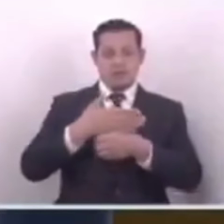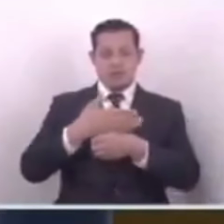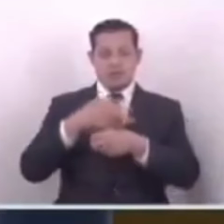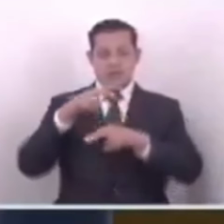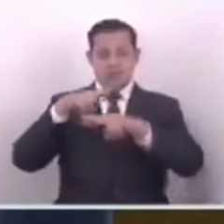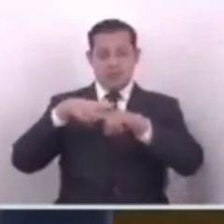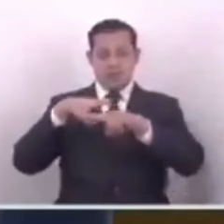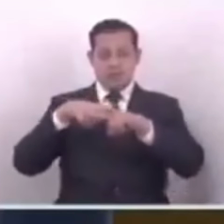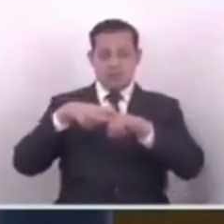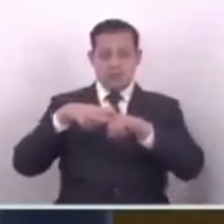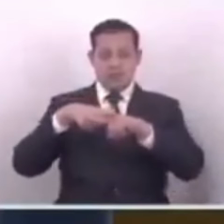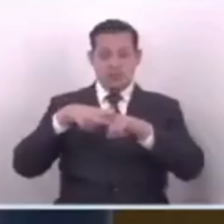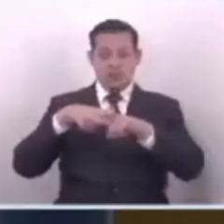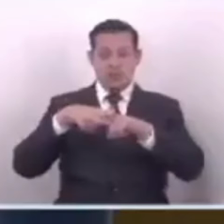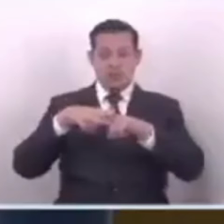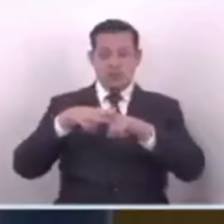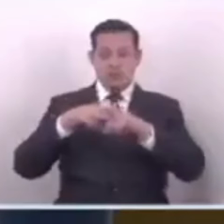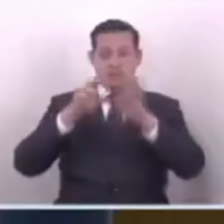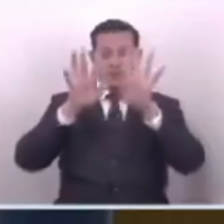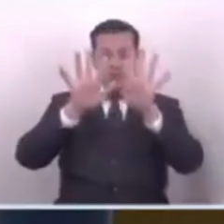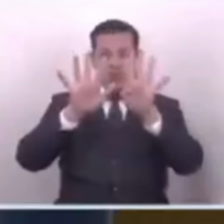de arena